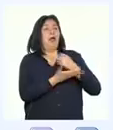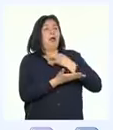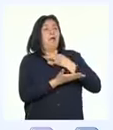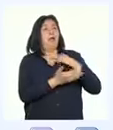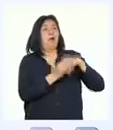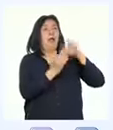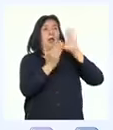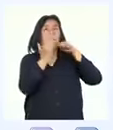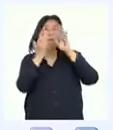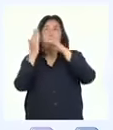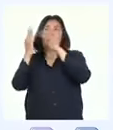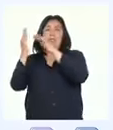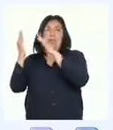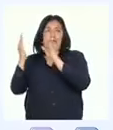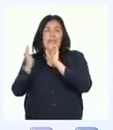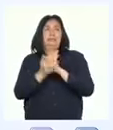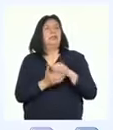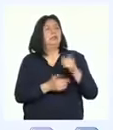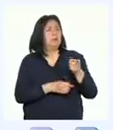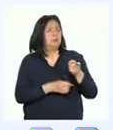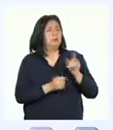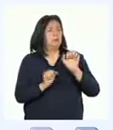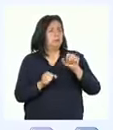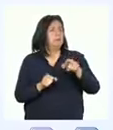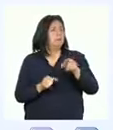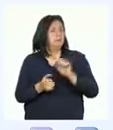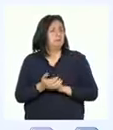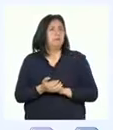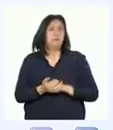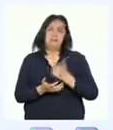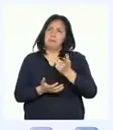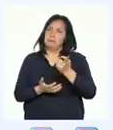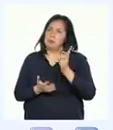a pintar la fachada y que ese